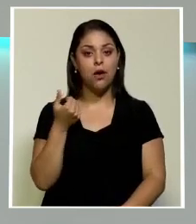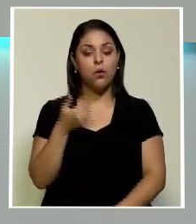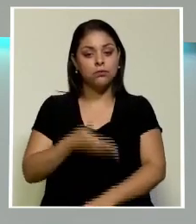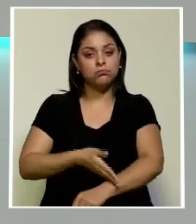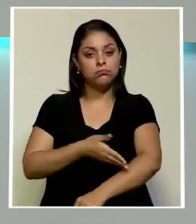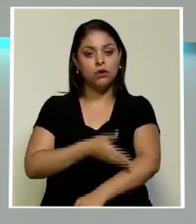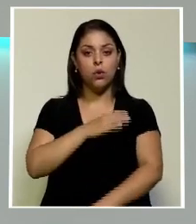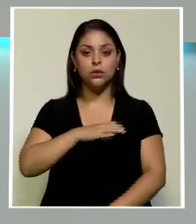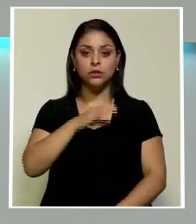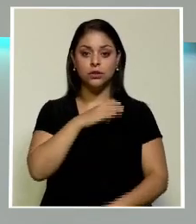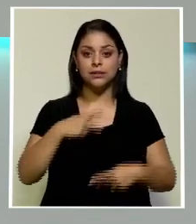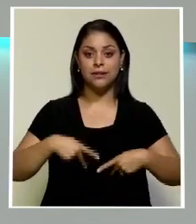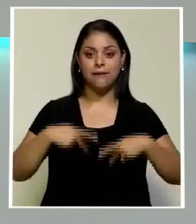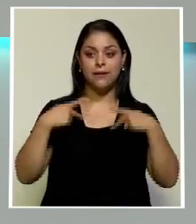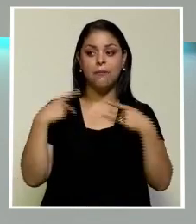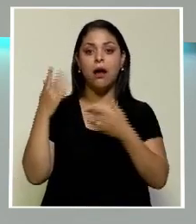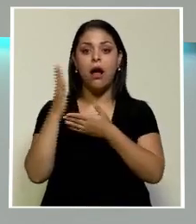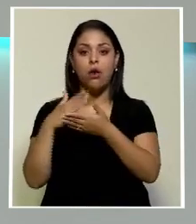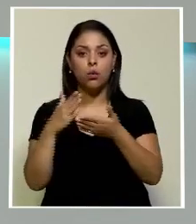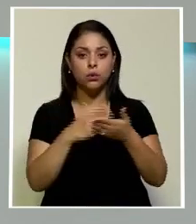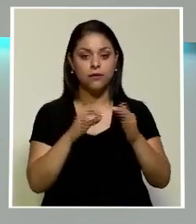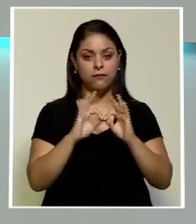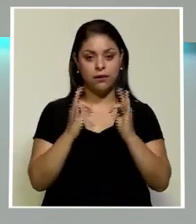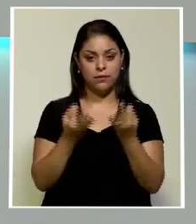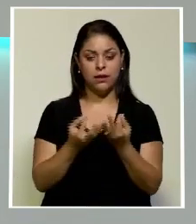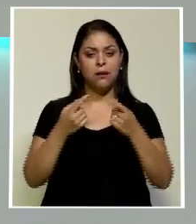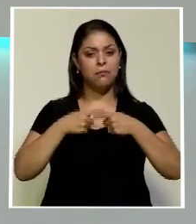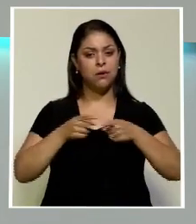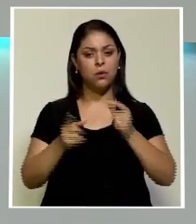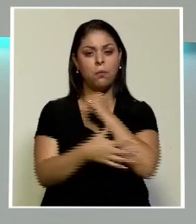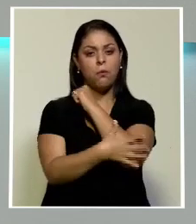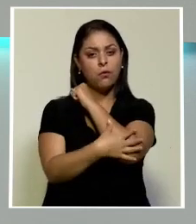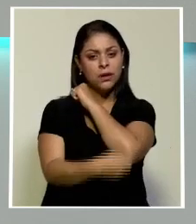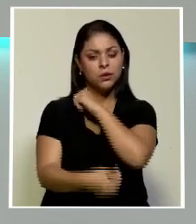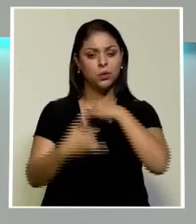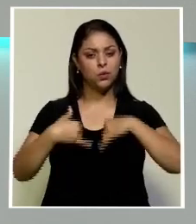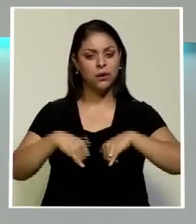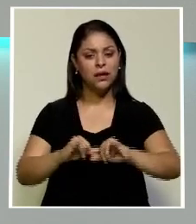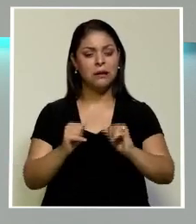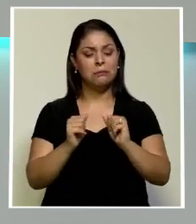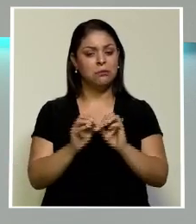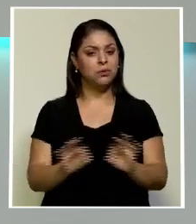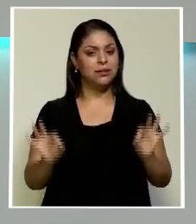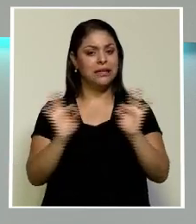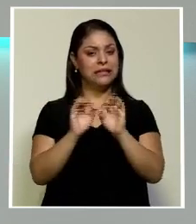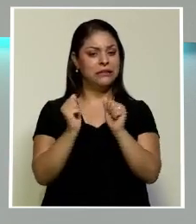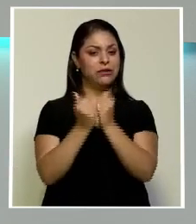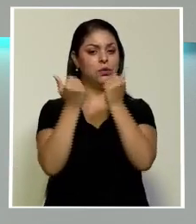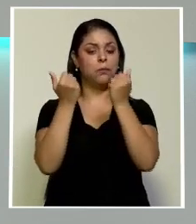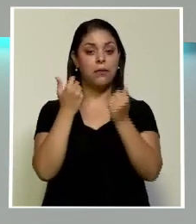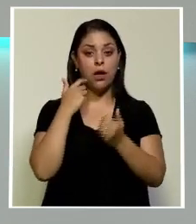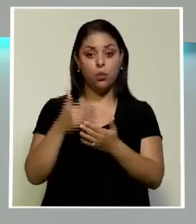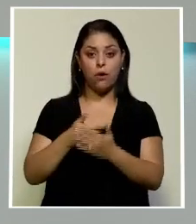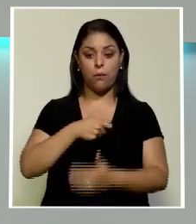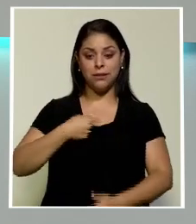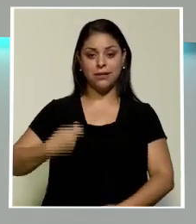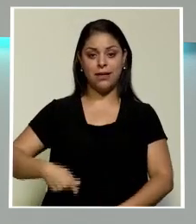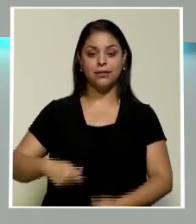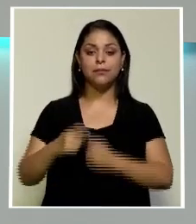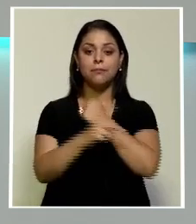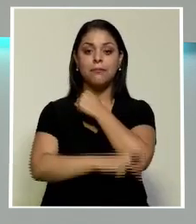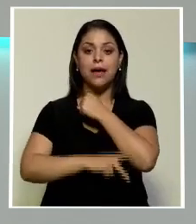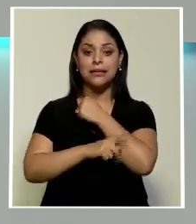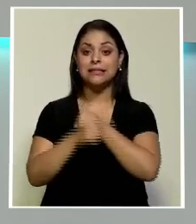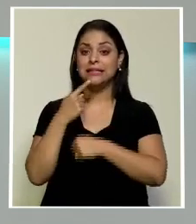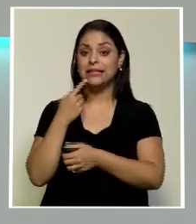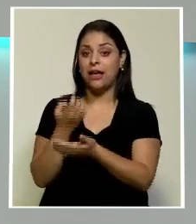de vida para algunas familias. Sin embargo, la pobreza sigue siendo un reto importante para los nuevos gobernantes del país. Así lo afirman economistas